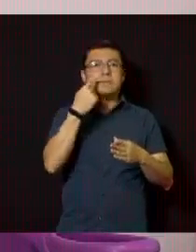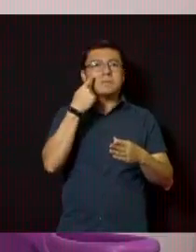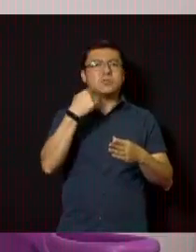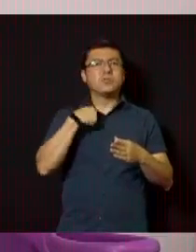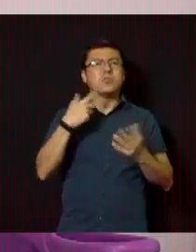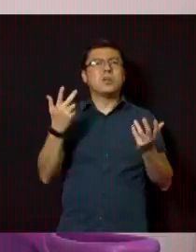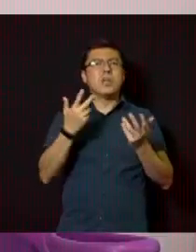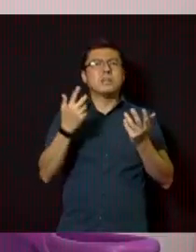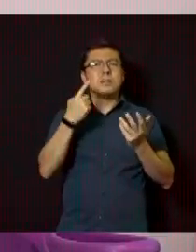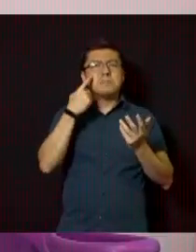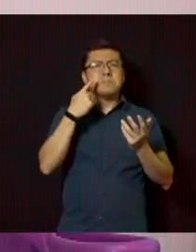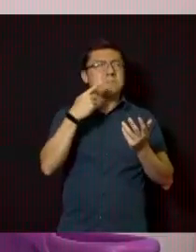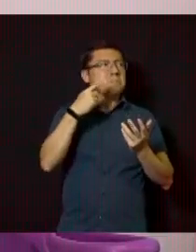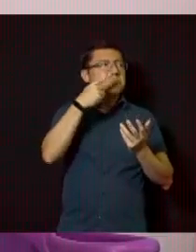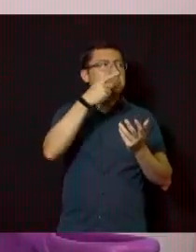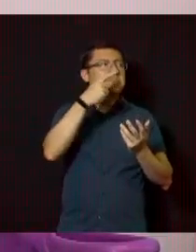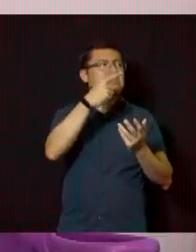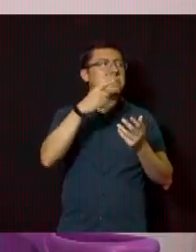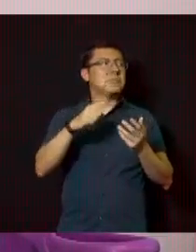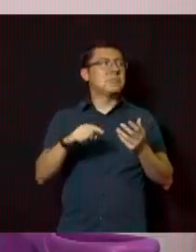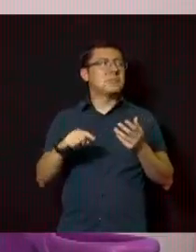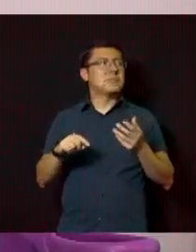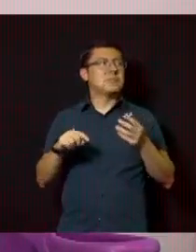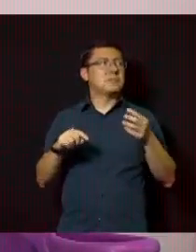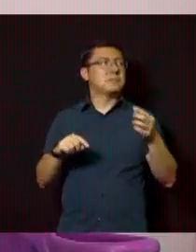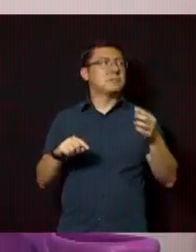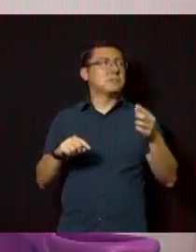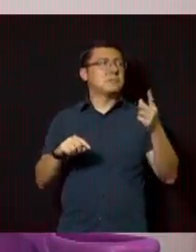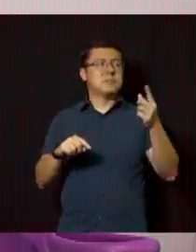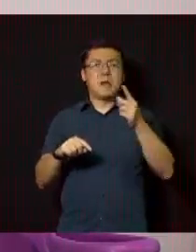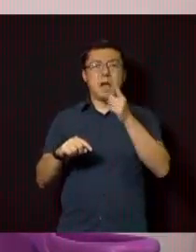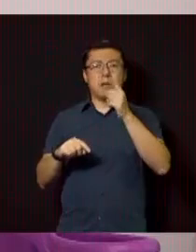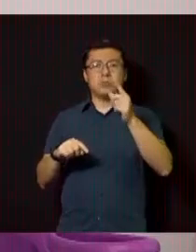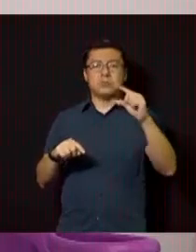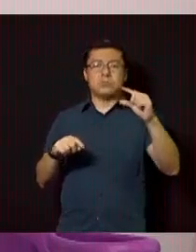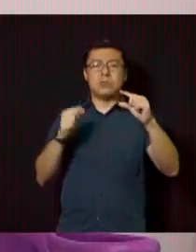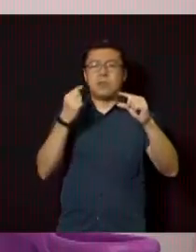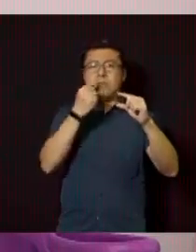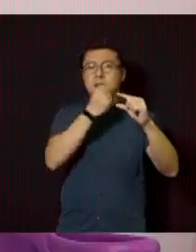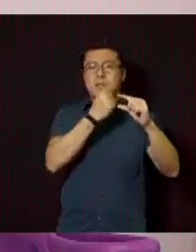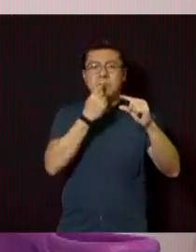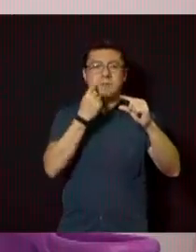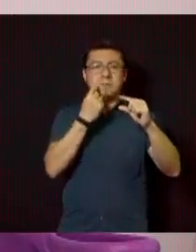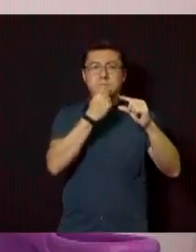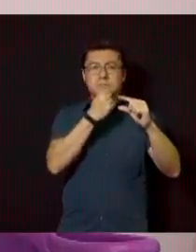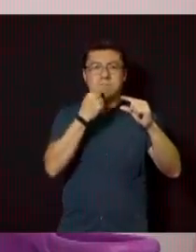es, saco mi brillo, enciendo mi luz y aplico,